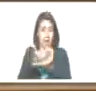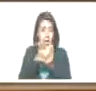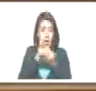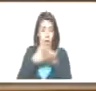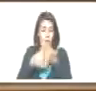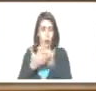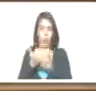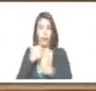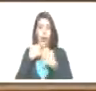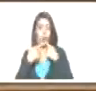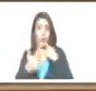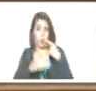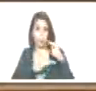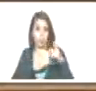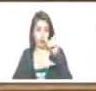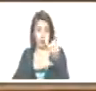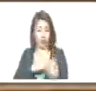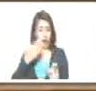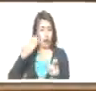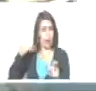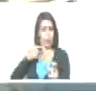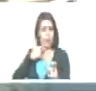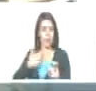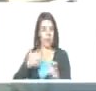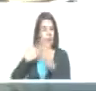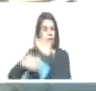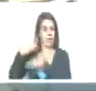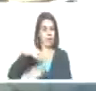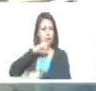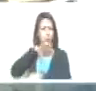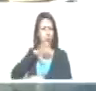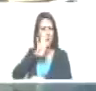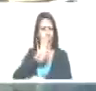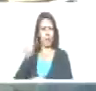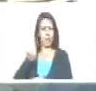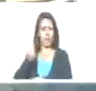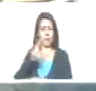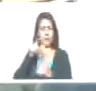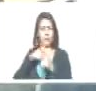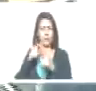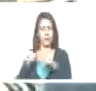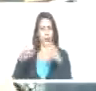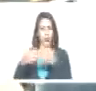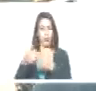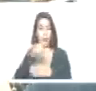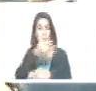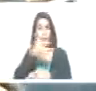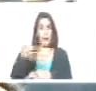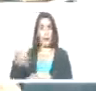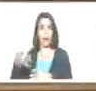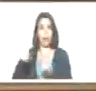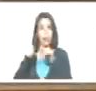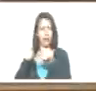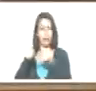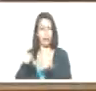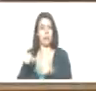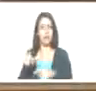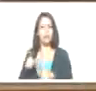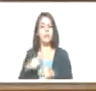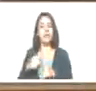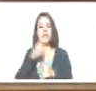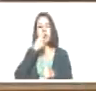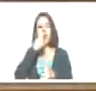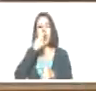señor es que en esa época, en el Partido Acción Democrática y en el Partido Social Cristiano de COPEI,